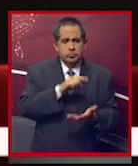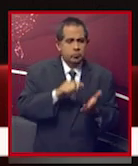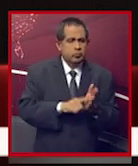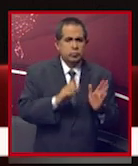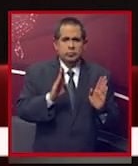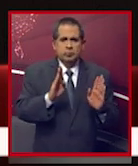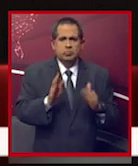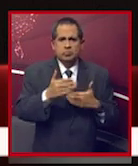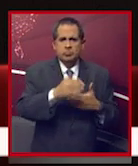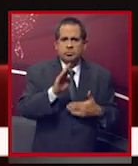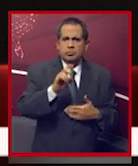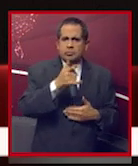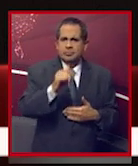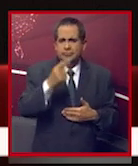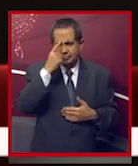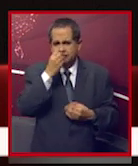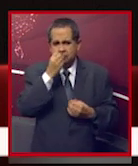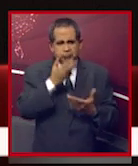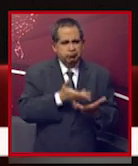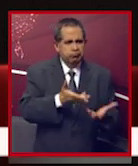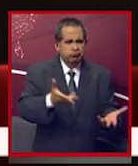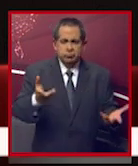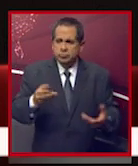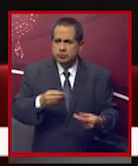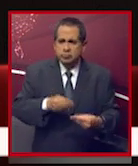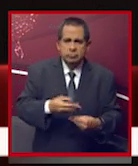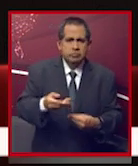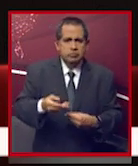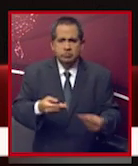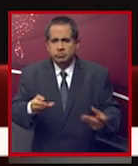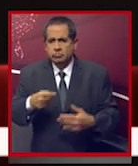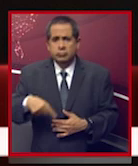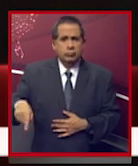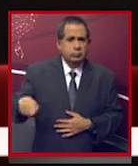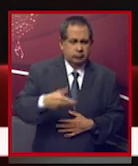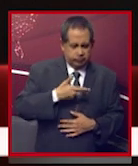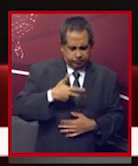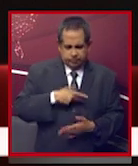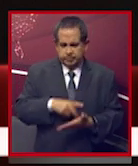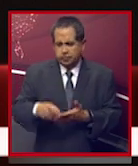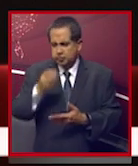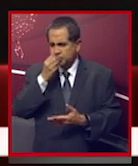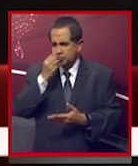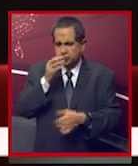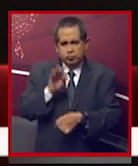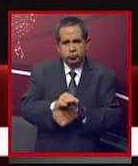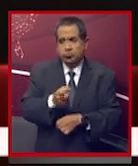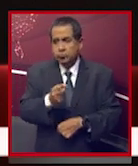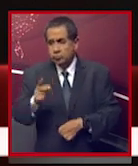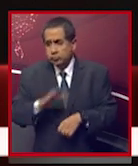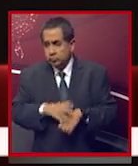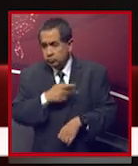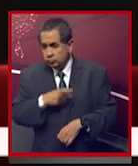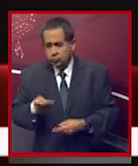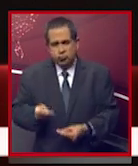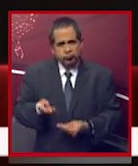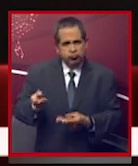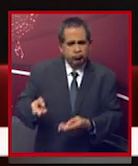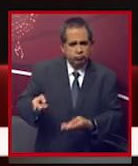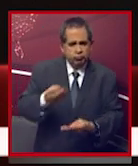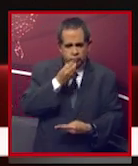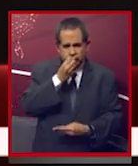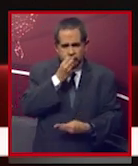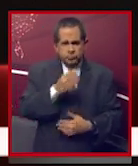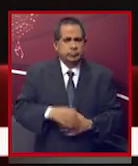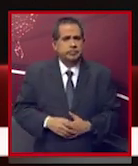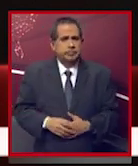en todos los estados del país a fin de garantizar el derecho a la alimentación de los más necesitados. Trabajar